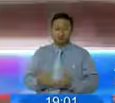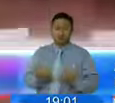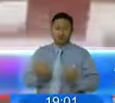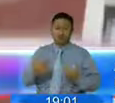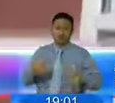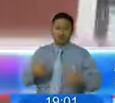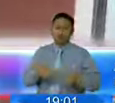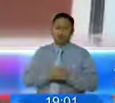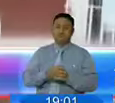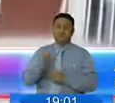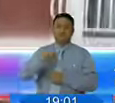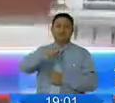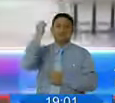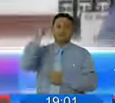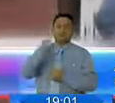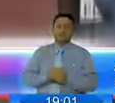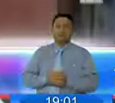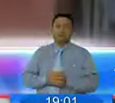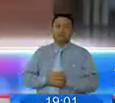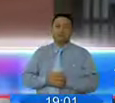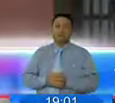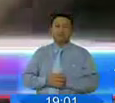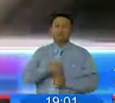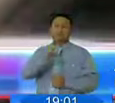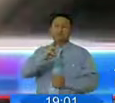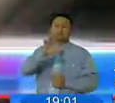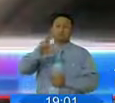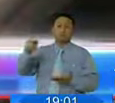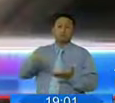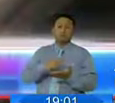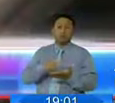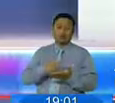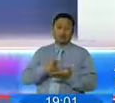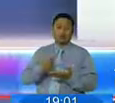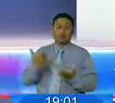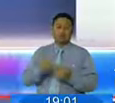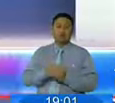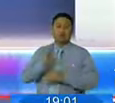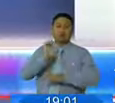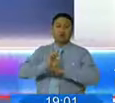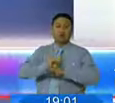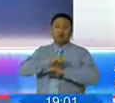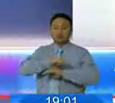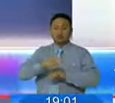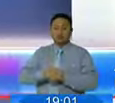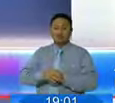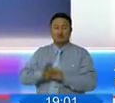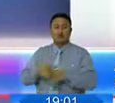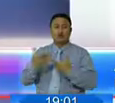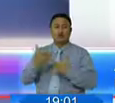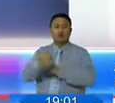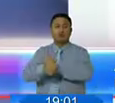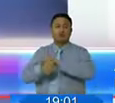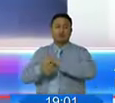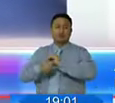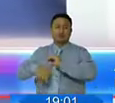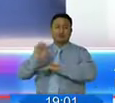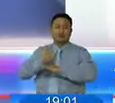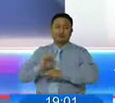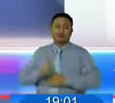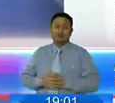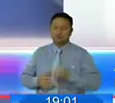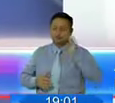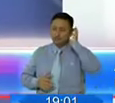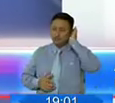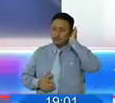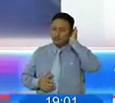la posición de la Corte Interamericana, que en 75 páginas responde a Ecuador sobre la situación del asilo del hacker australiano. La Corte